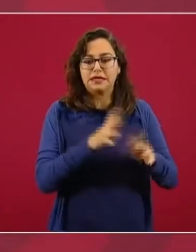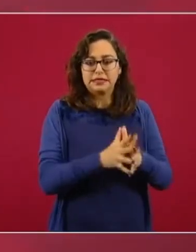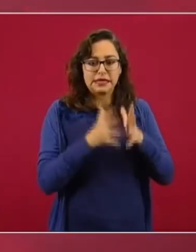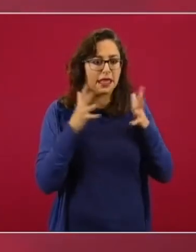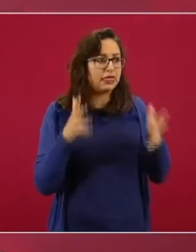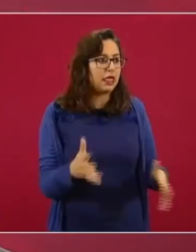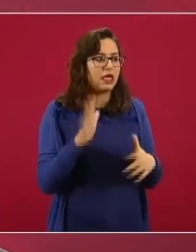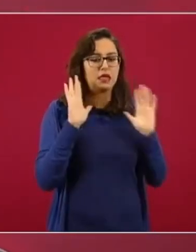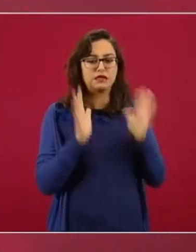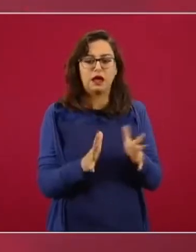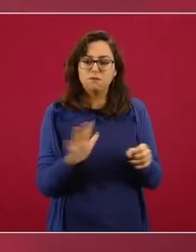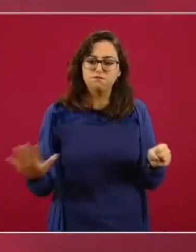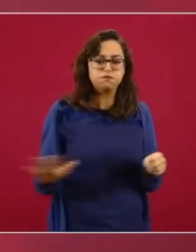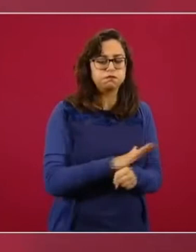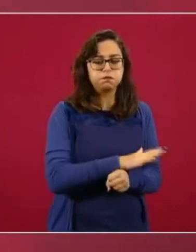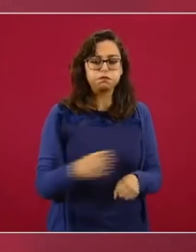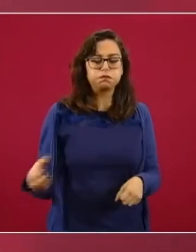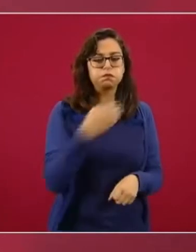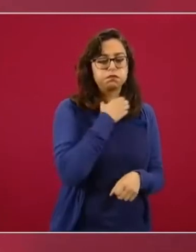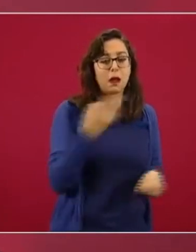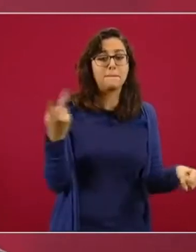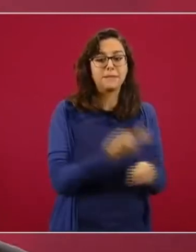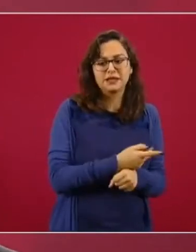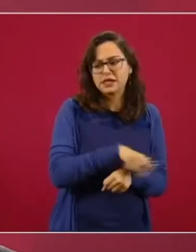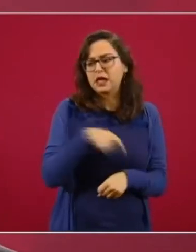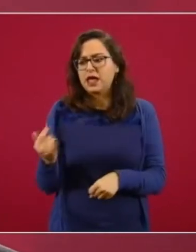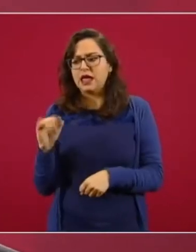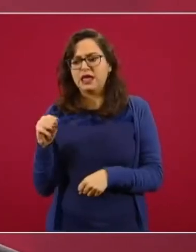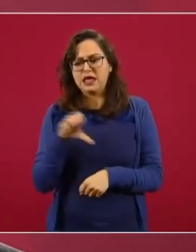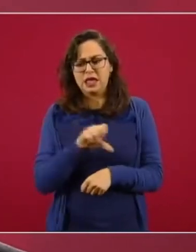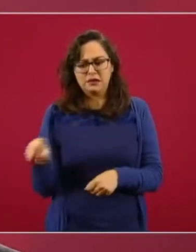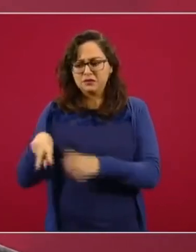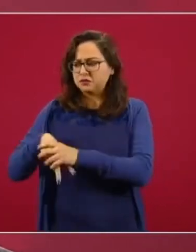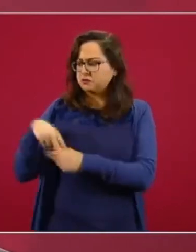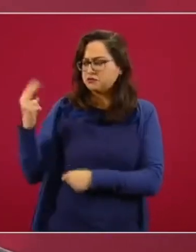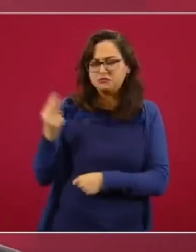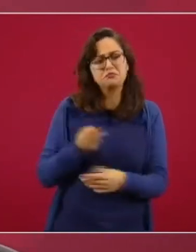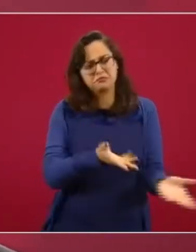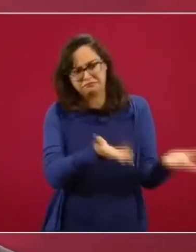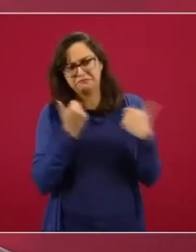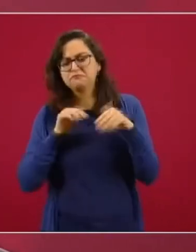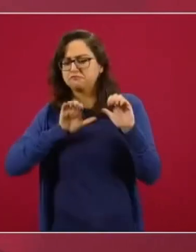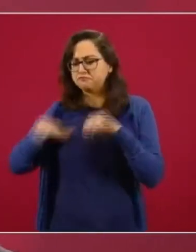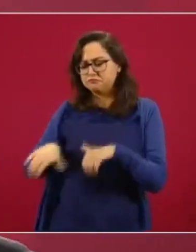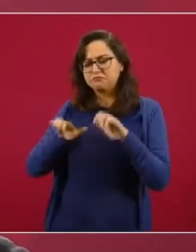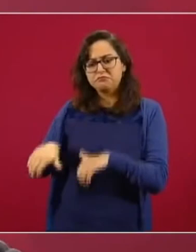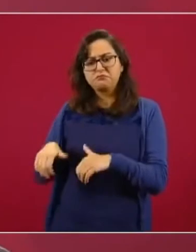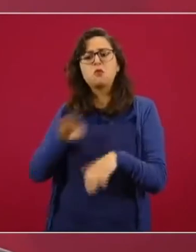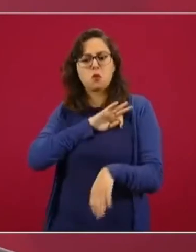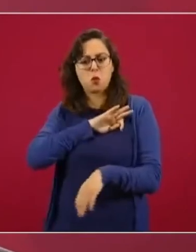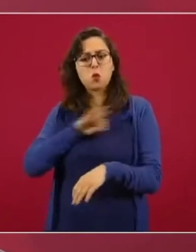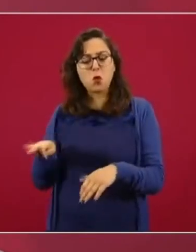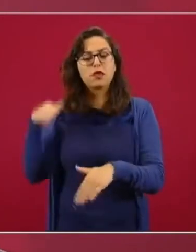capacidad para atender, el Instituto Mexicano del Seguro Social puede recibir a las personas que padezcan COVID o el